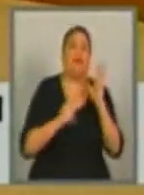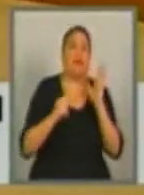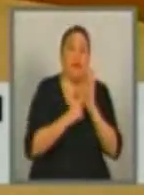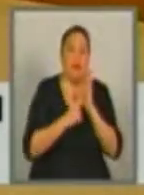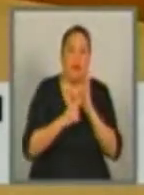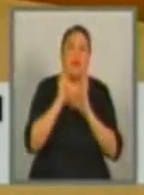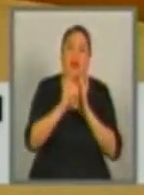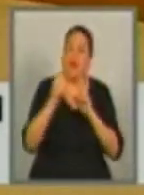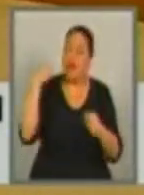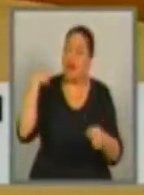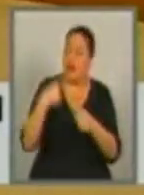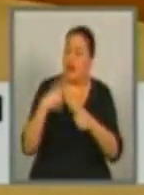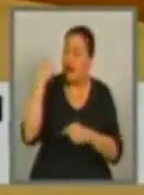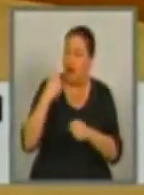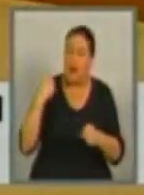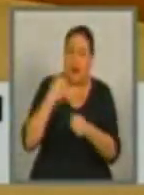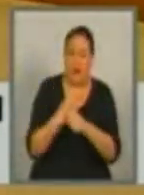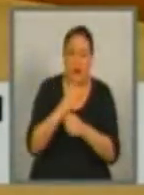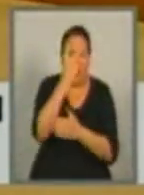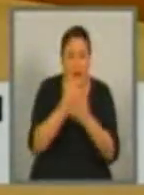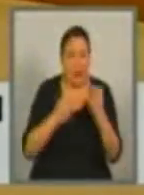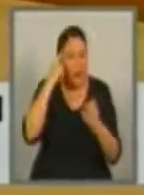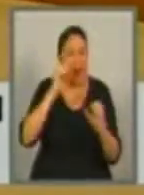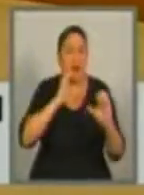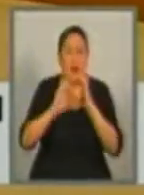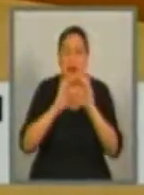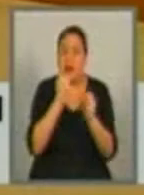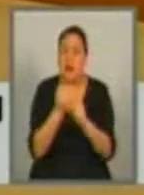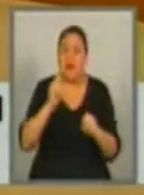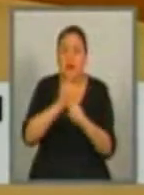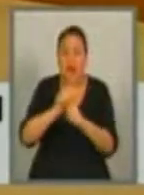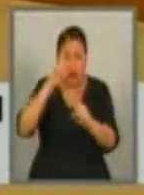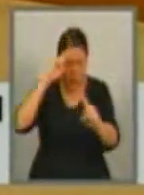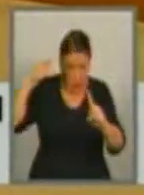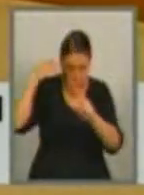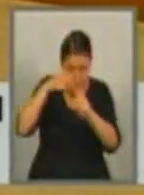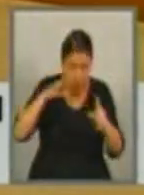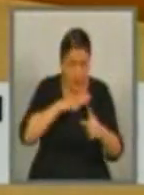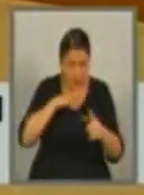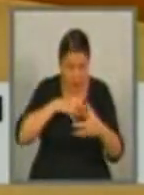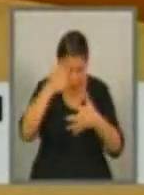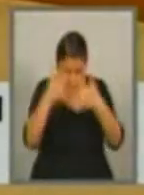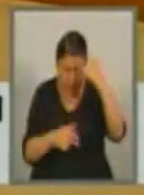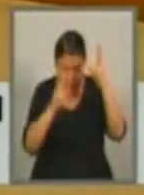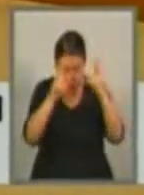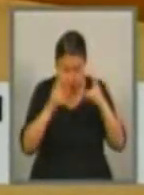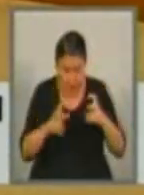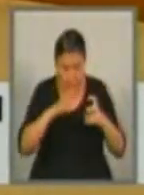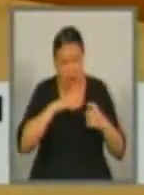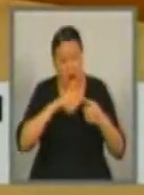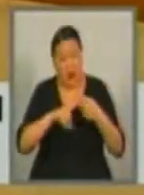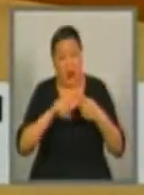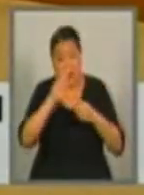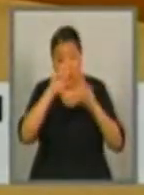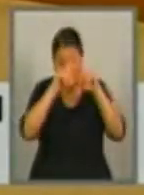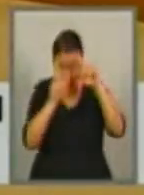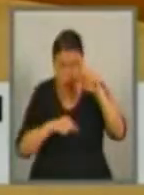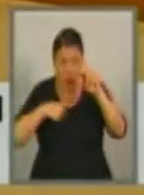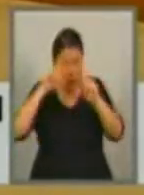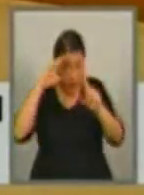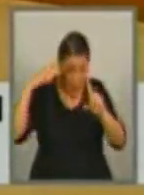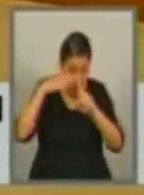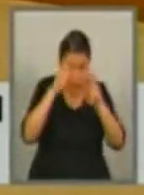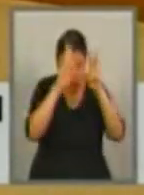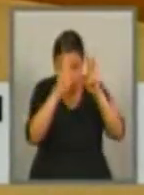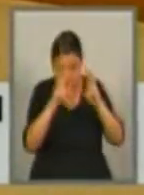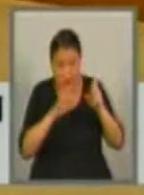anual de comunicación social, que debe incluir objetivos estratégicos, metas nacionales y los